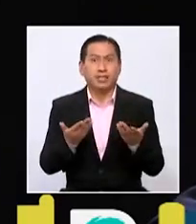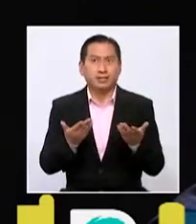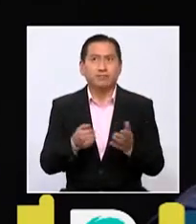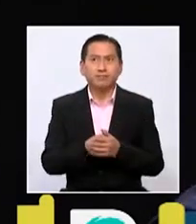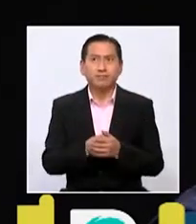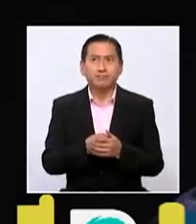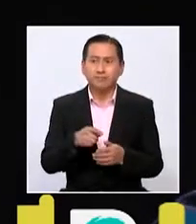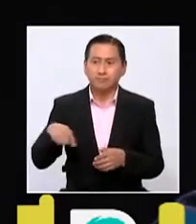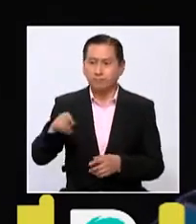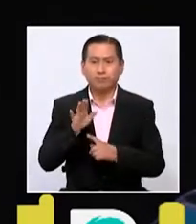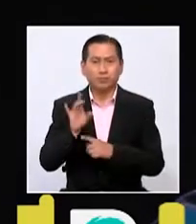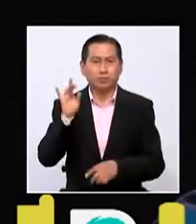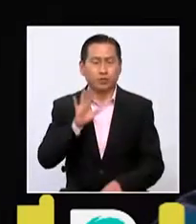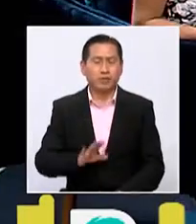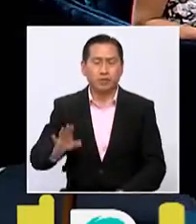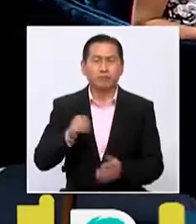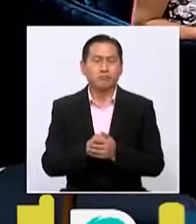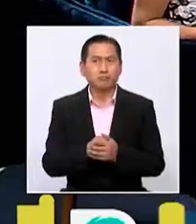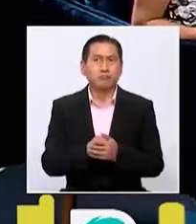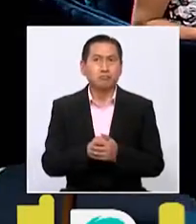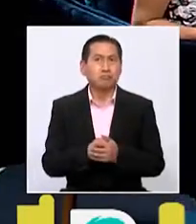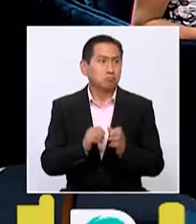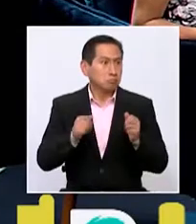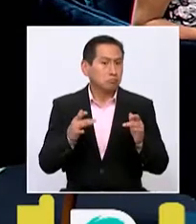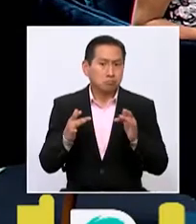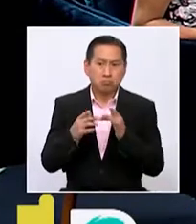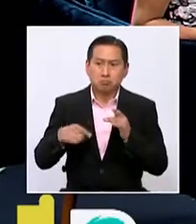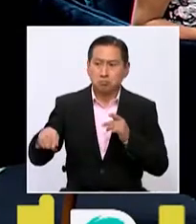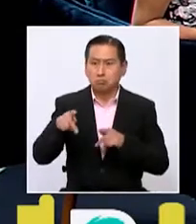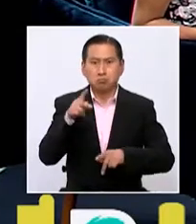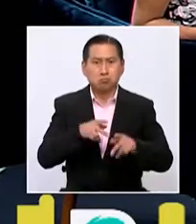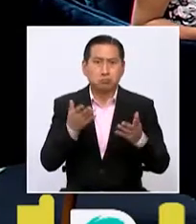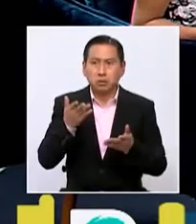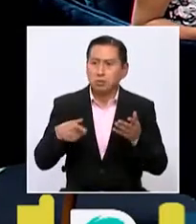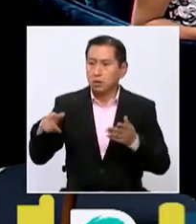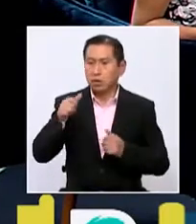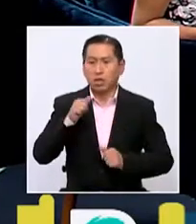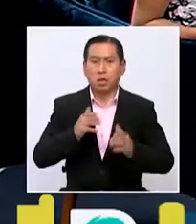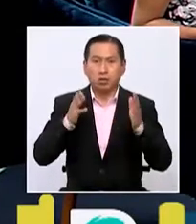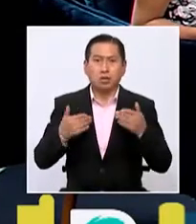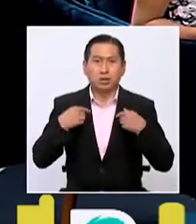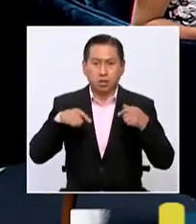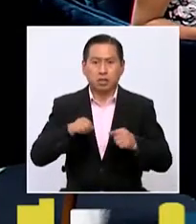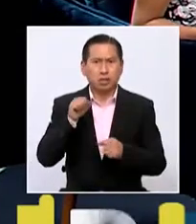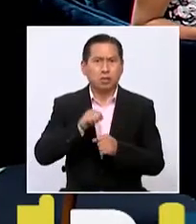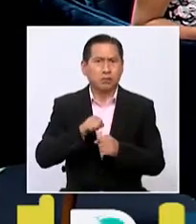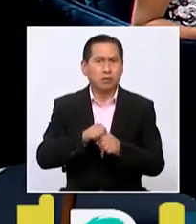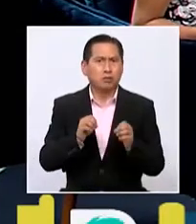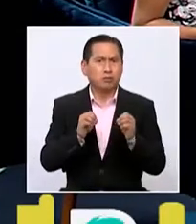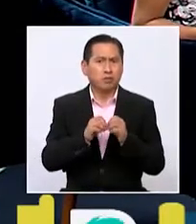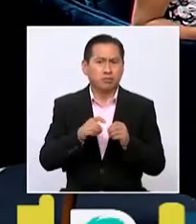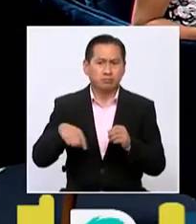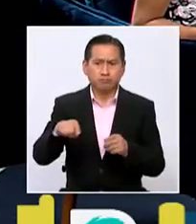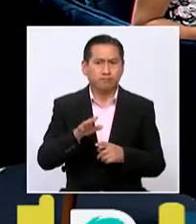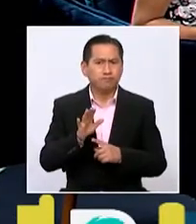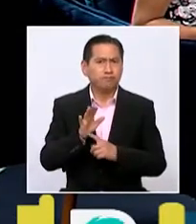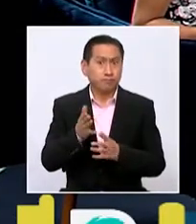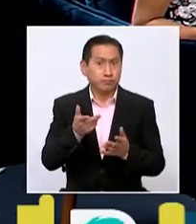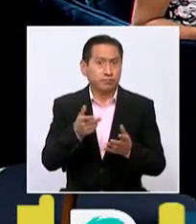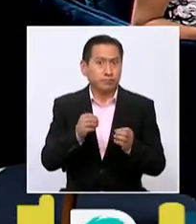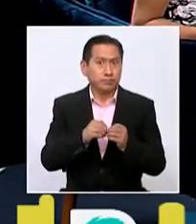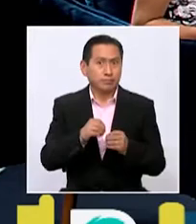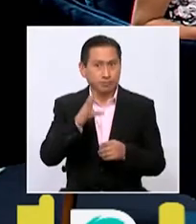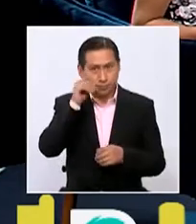que brinda este país. O a enlazarse con los personajes, con algunos de los actores que van a estar trabajando también como parte de la producción,